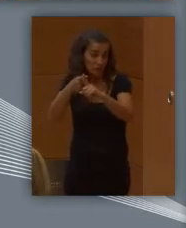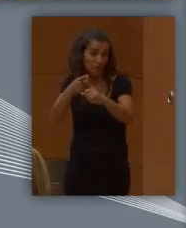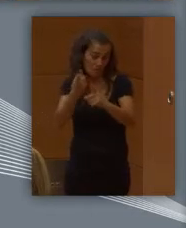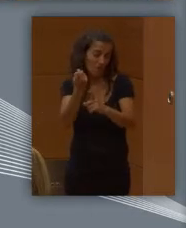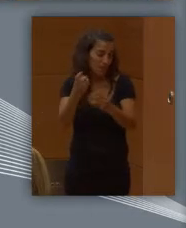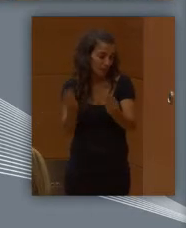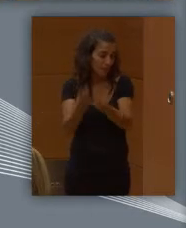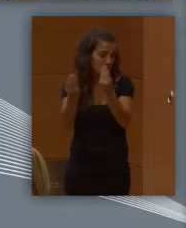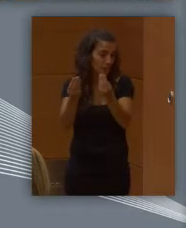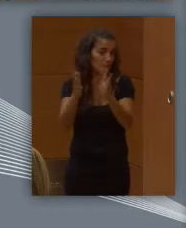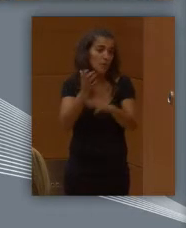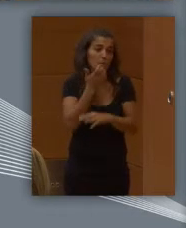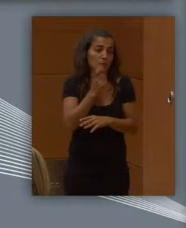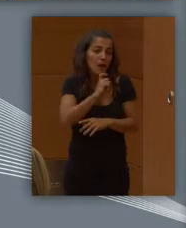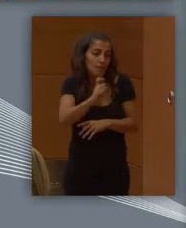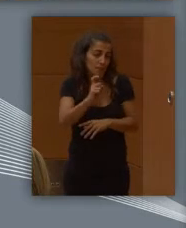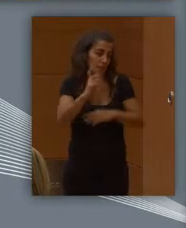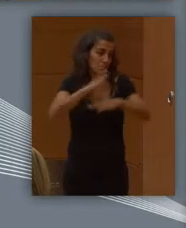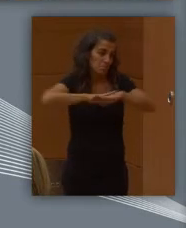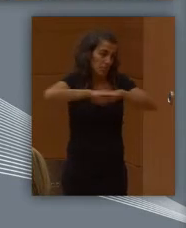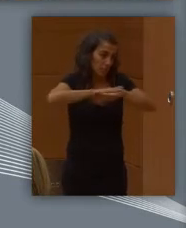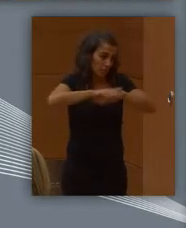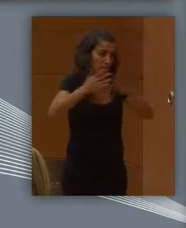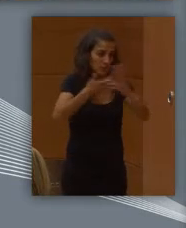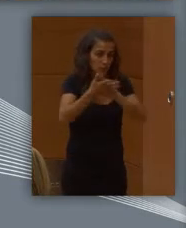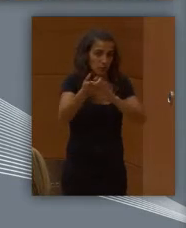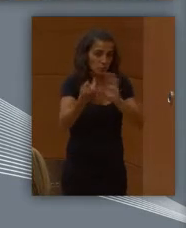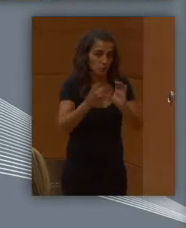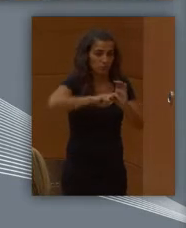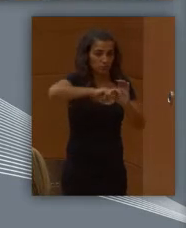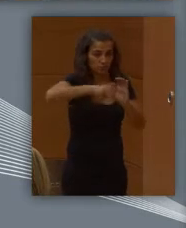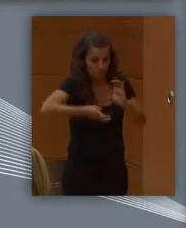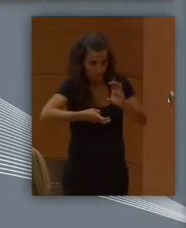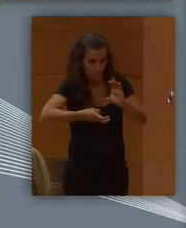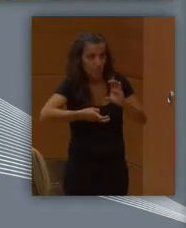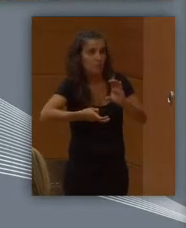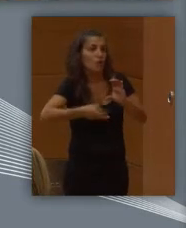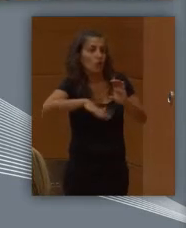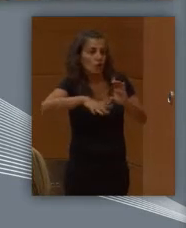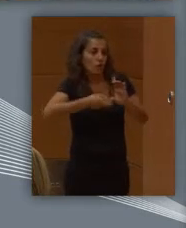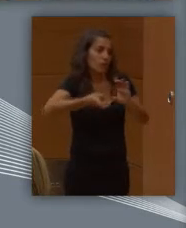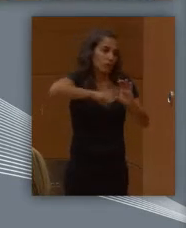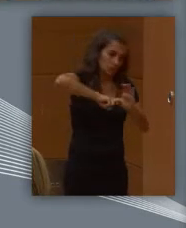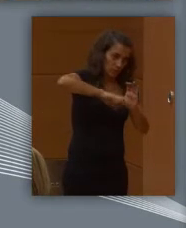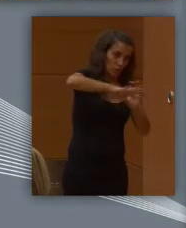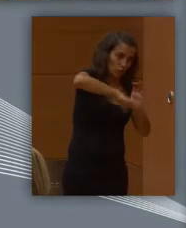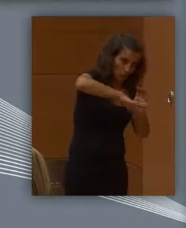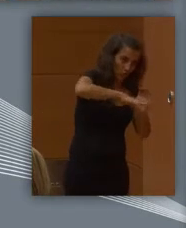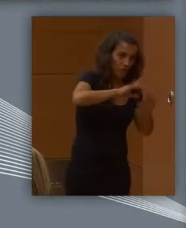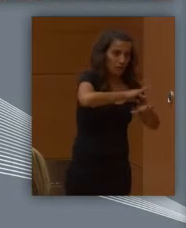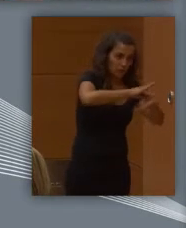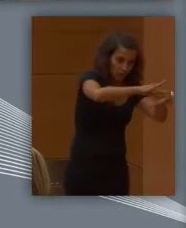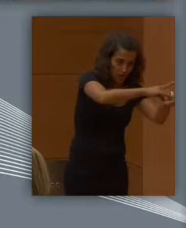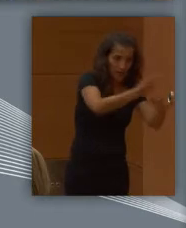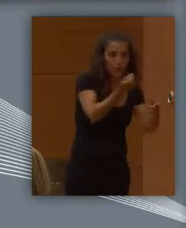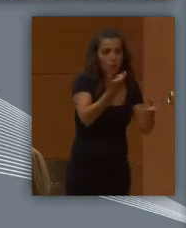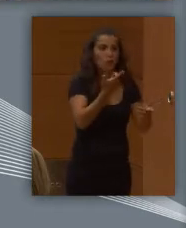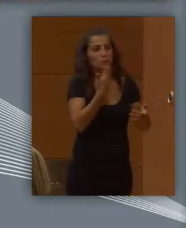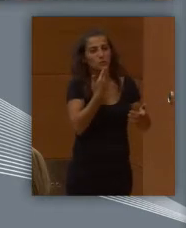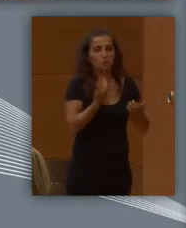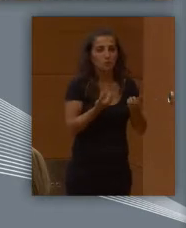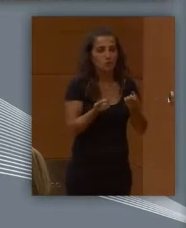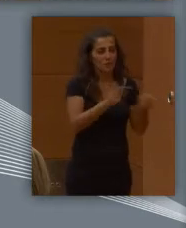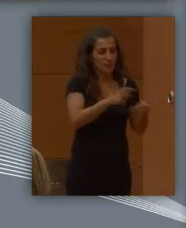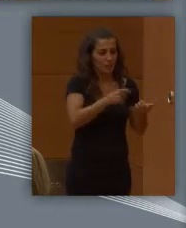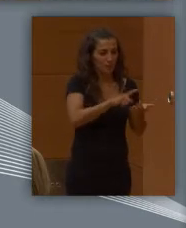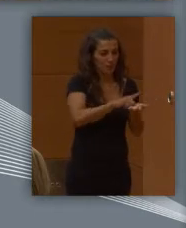bajar, cuál es la línea que tienes que coger, bueno, y te va guiando todo el recorrido como si fuera un sistema de guiado tipo TomTom del